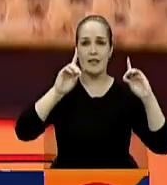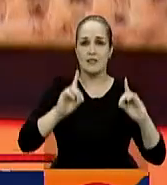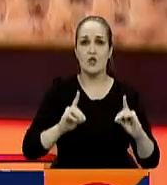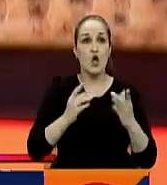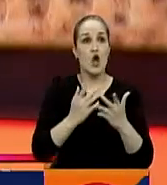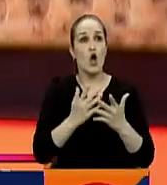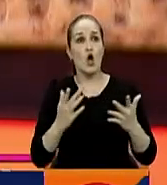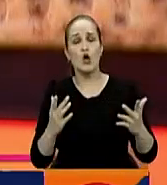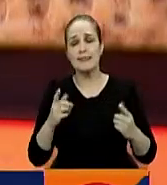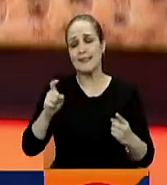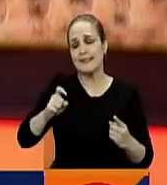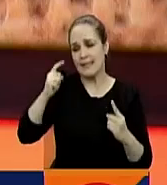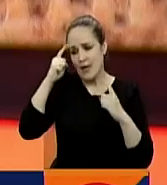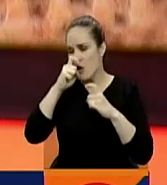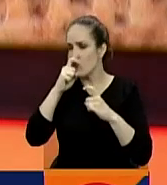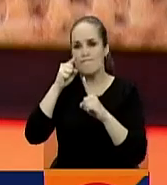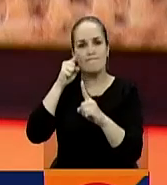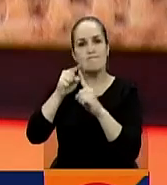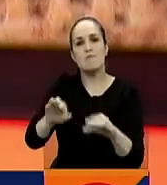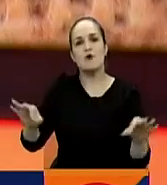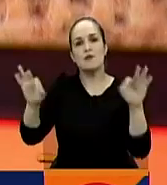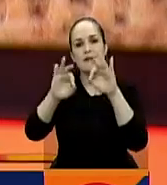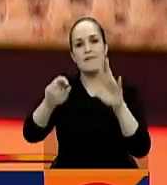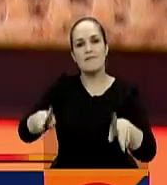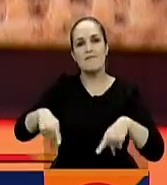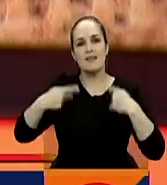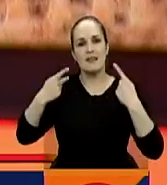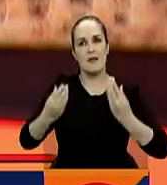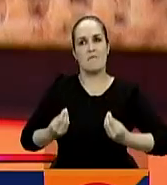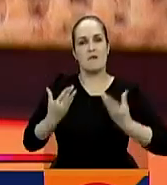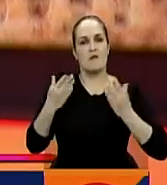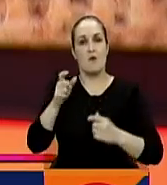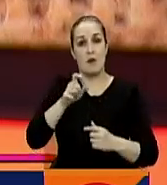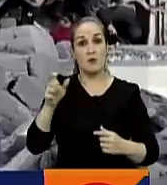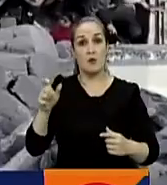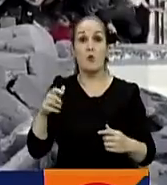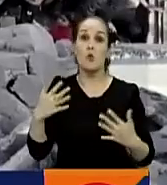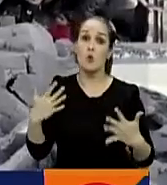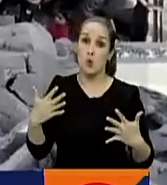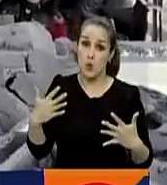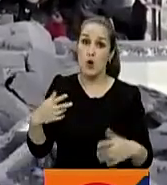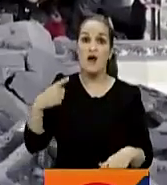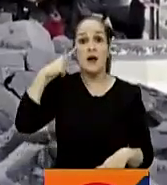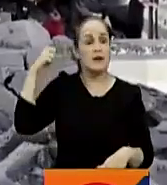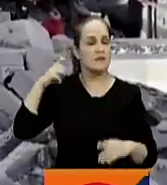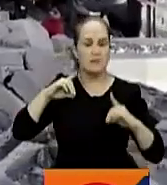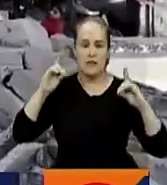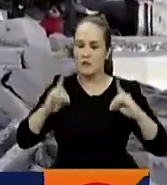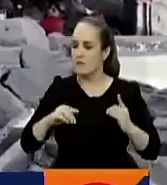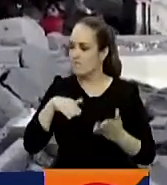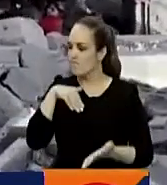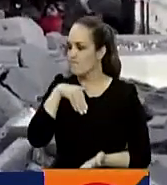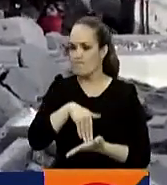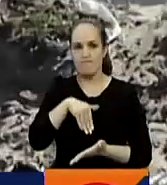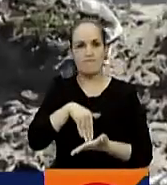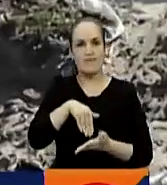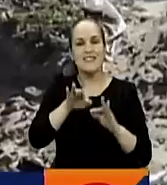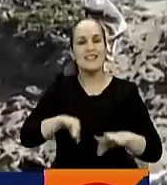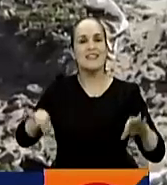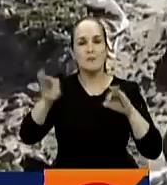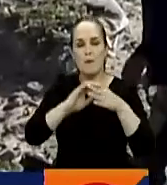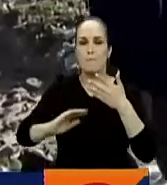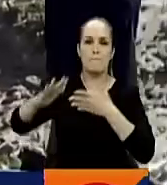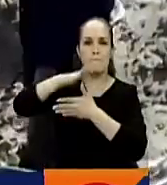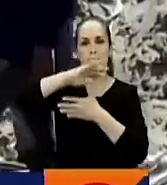otra consideración la vida y eso puede que cueste, pero si no ponemos por encima de toda consideración la